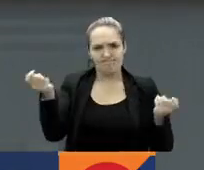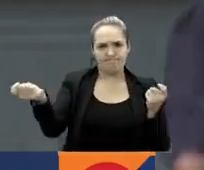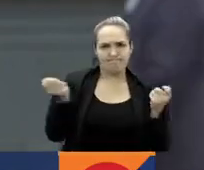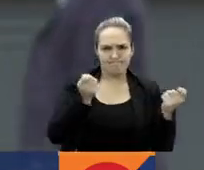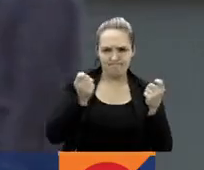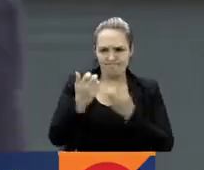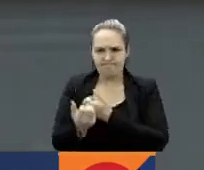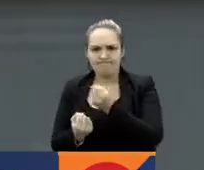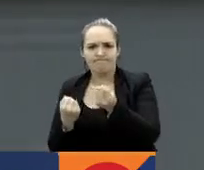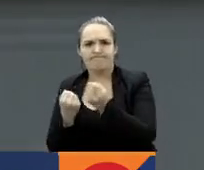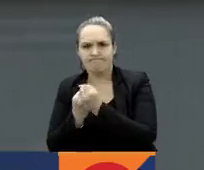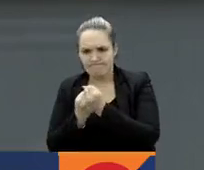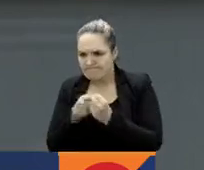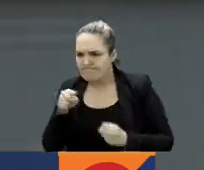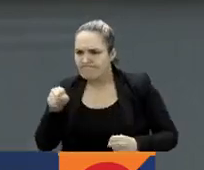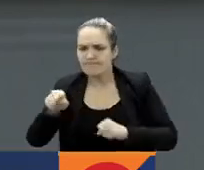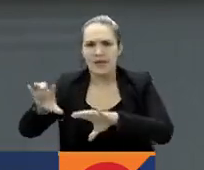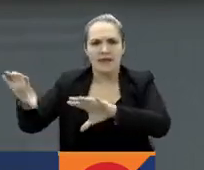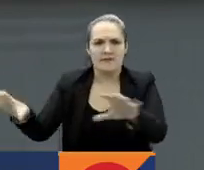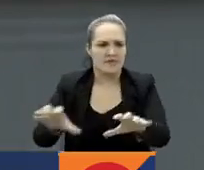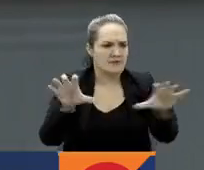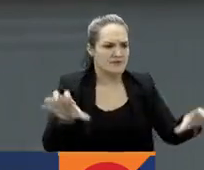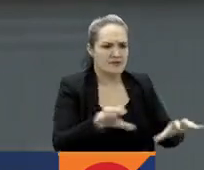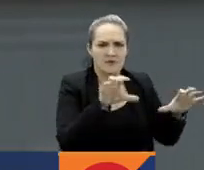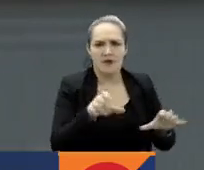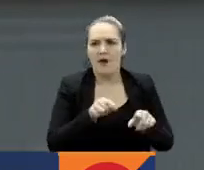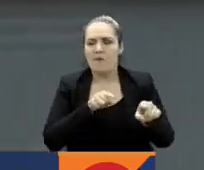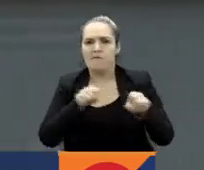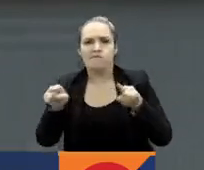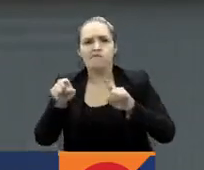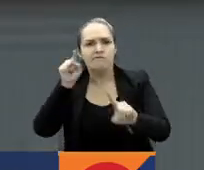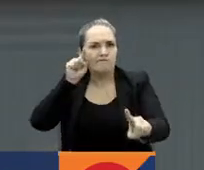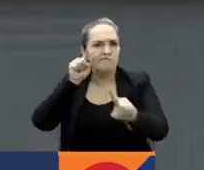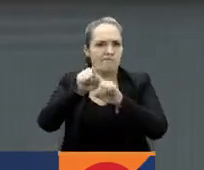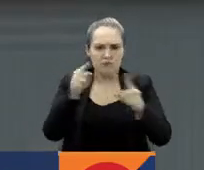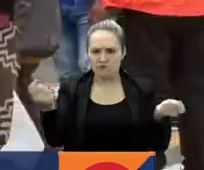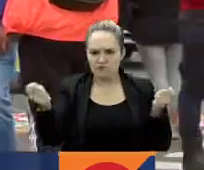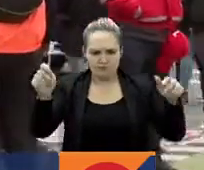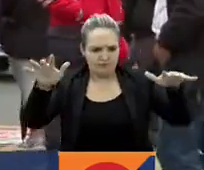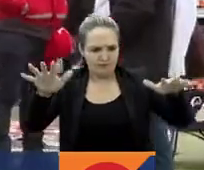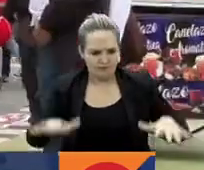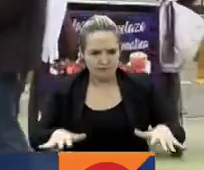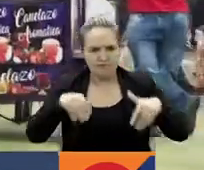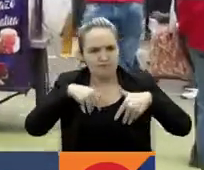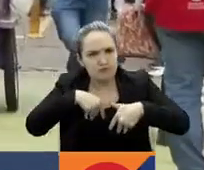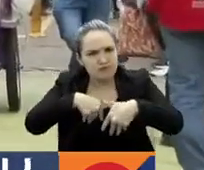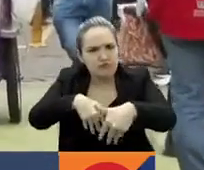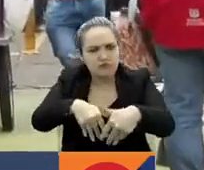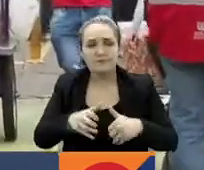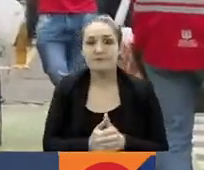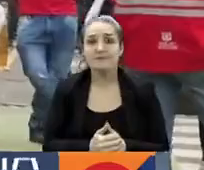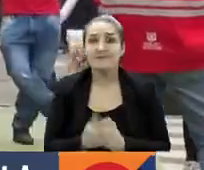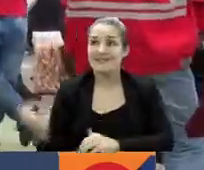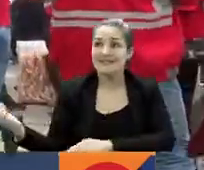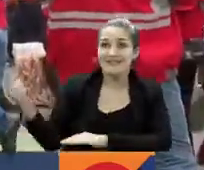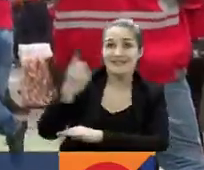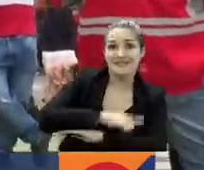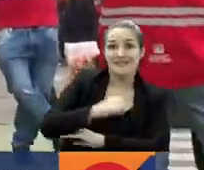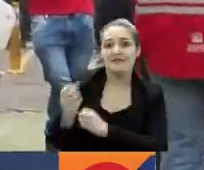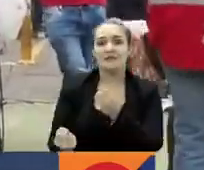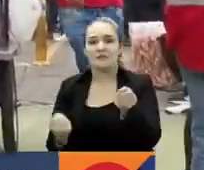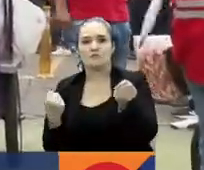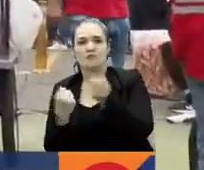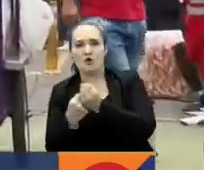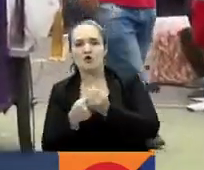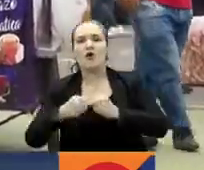acompañando las distintas actividades en el marco de la manifestación pública y pacífica la jornada tendrá el acompañamiento de